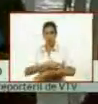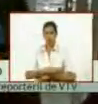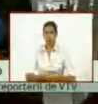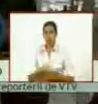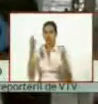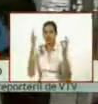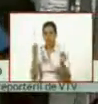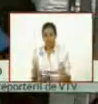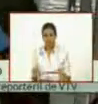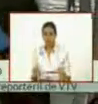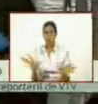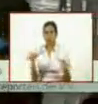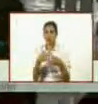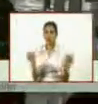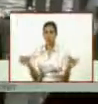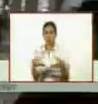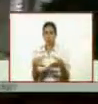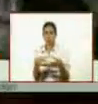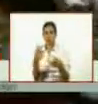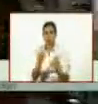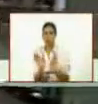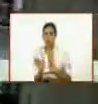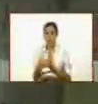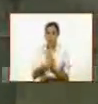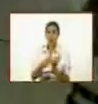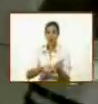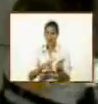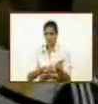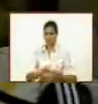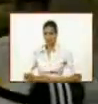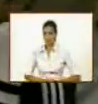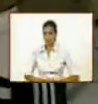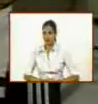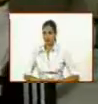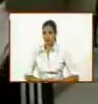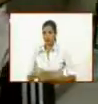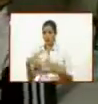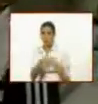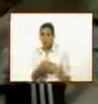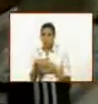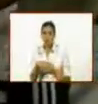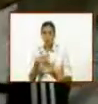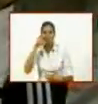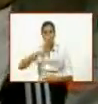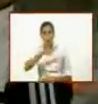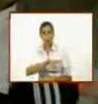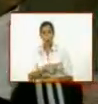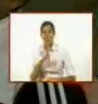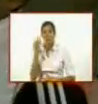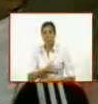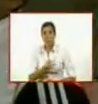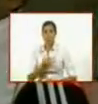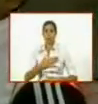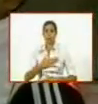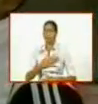que garantizamos a toda esta gente que ha tratado de ocultar la realidad de lo que está ocurriendo en Honduras, de la lucha del pueblo hondureño, lo que aseguramos